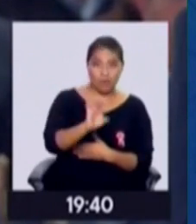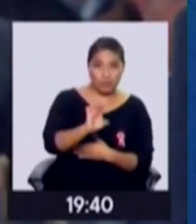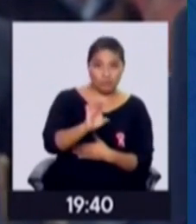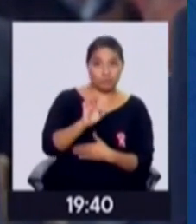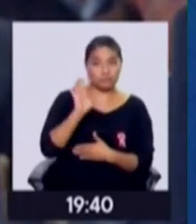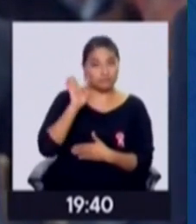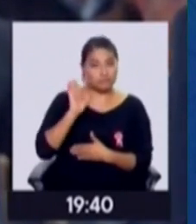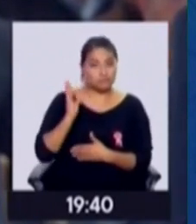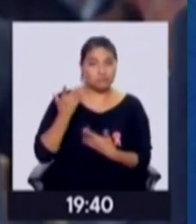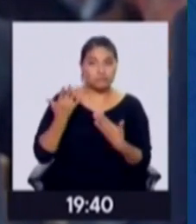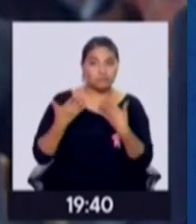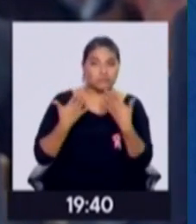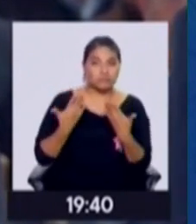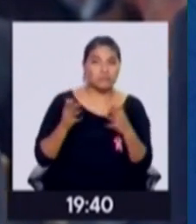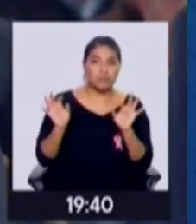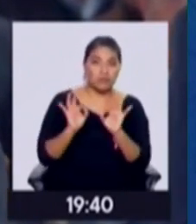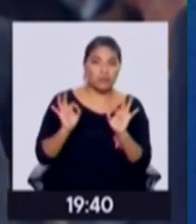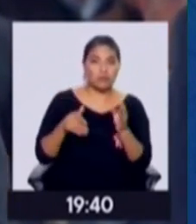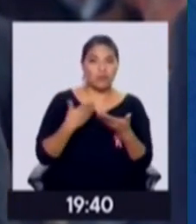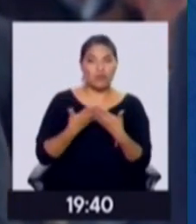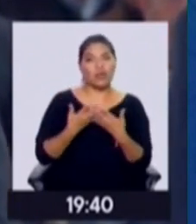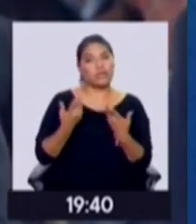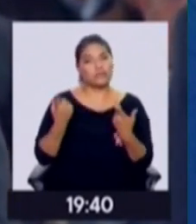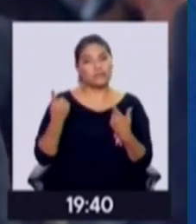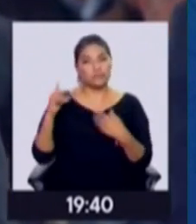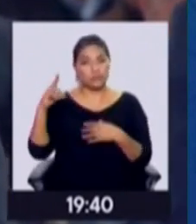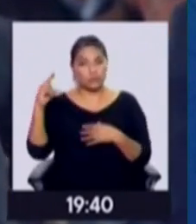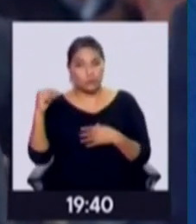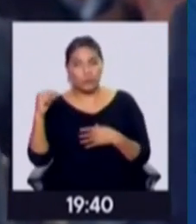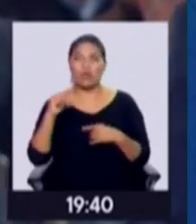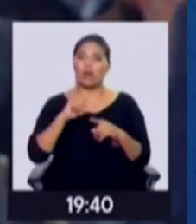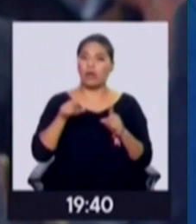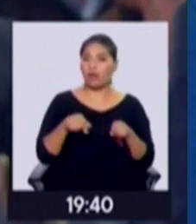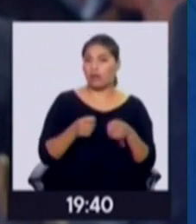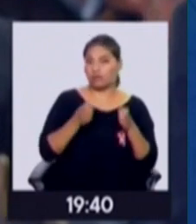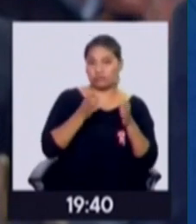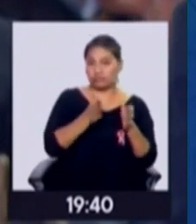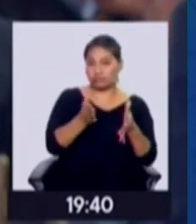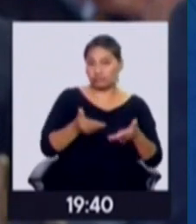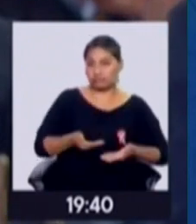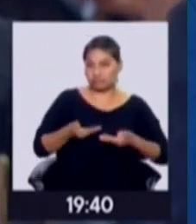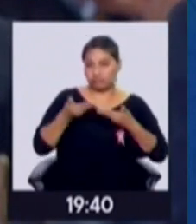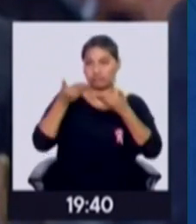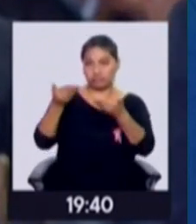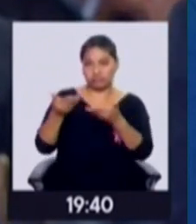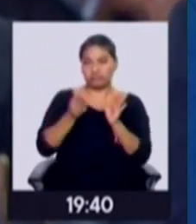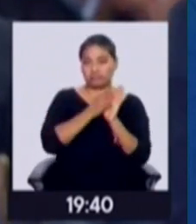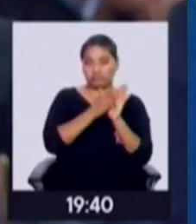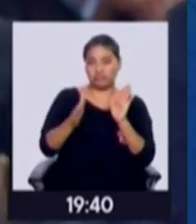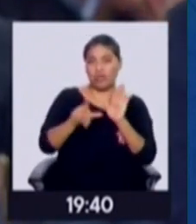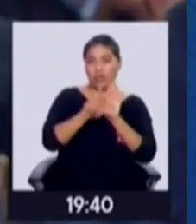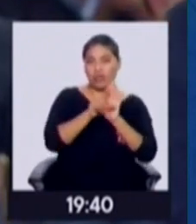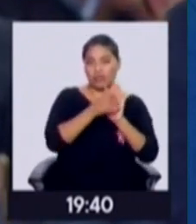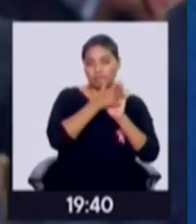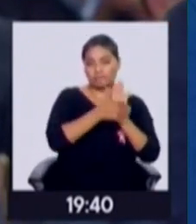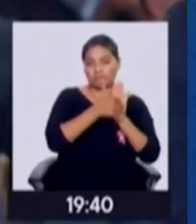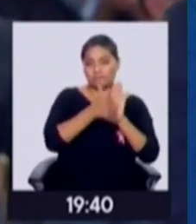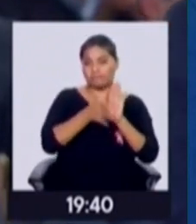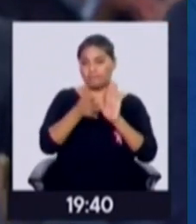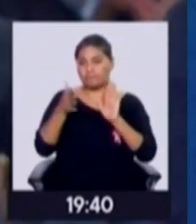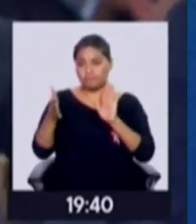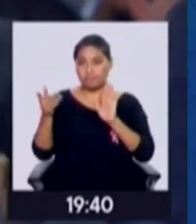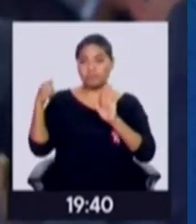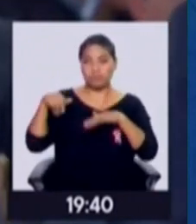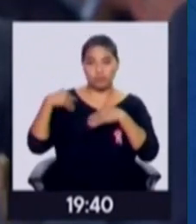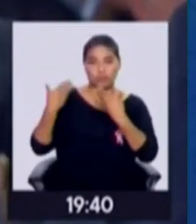forma un poco matonesca, un poco bravucona, le dice a Rutas de Lima que el 29 de julio deben